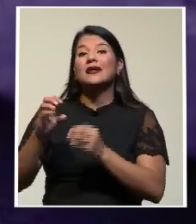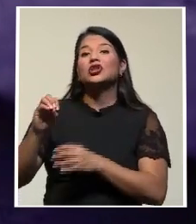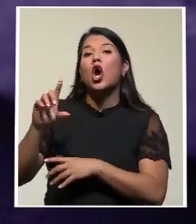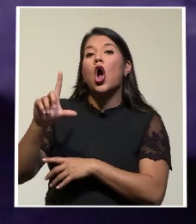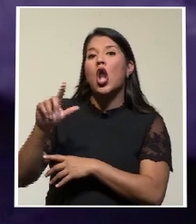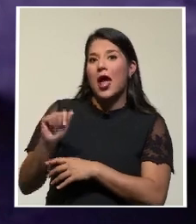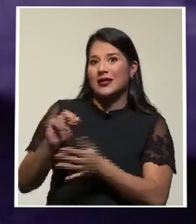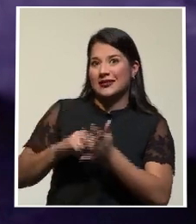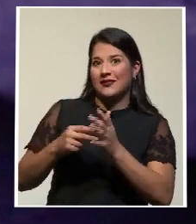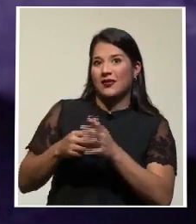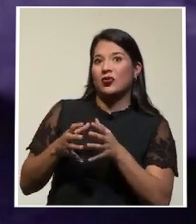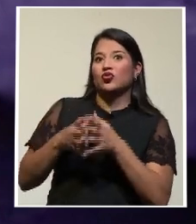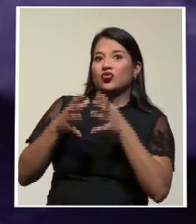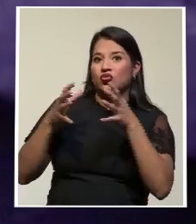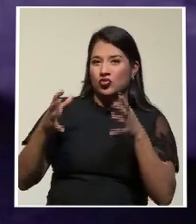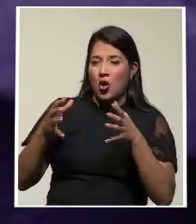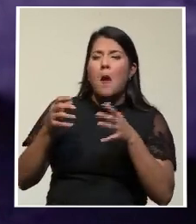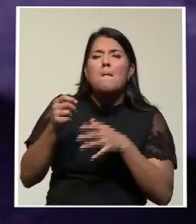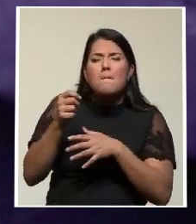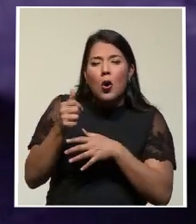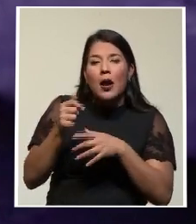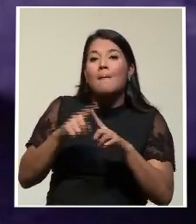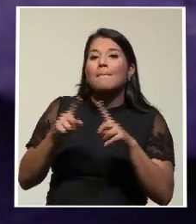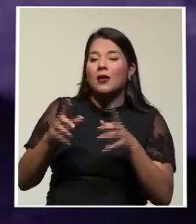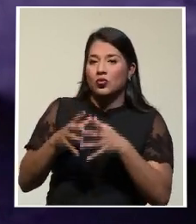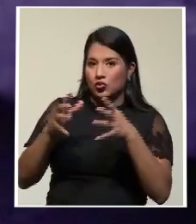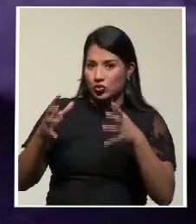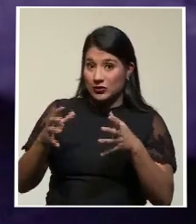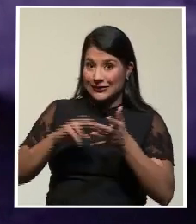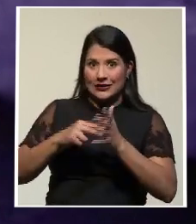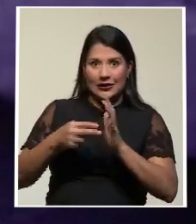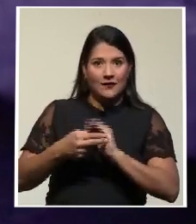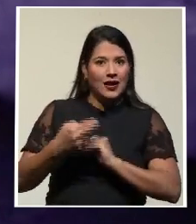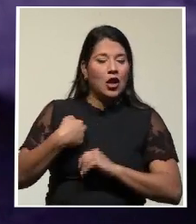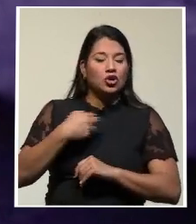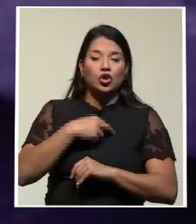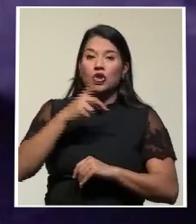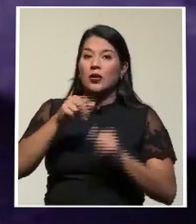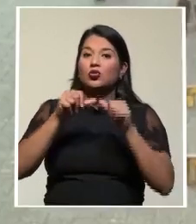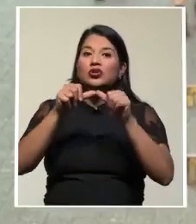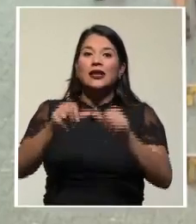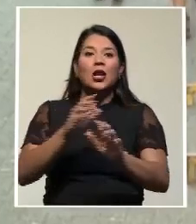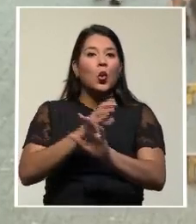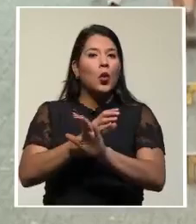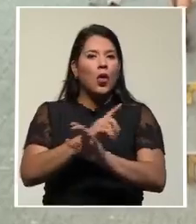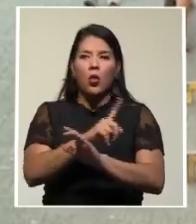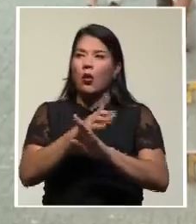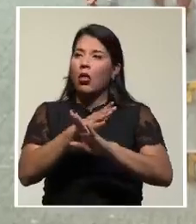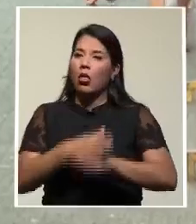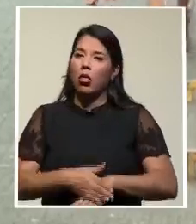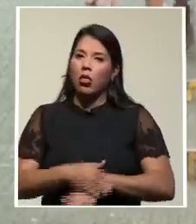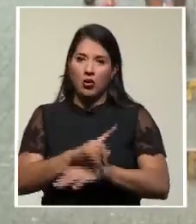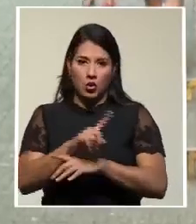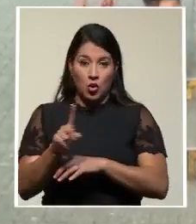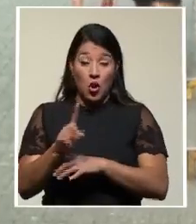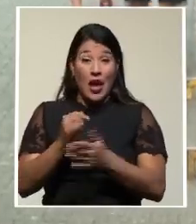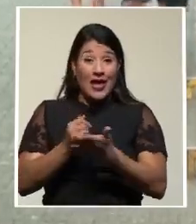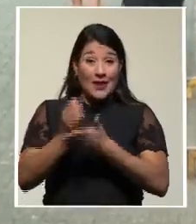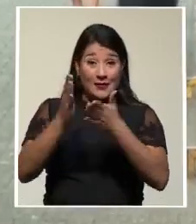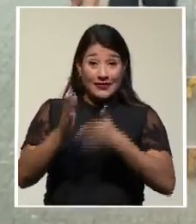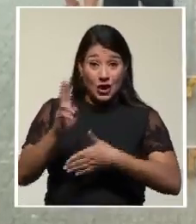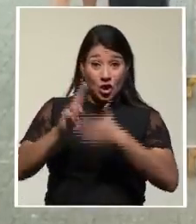lo que implica es que nos tenemos que seguir cuidando, no nos tenemos que relajar. El investigador de la